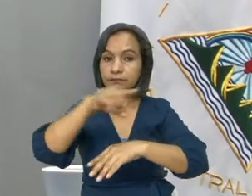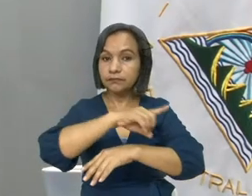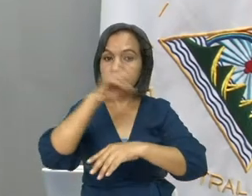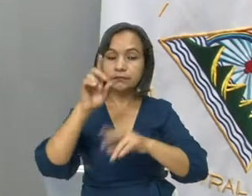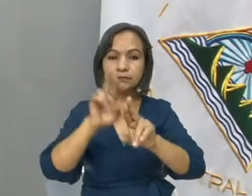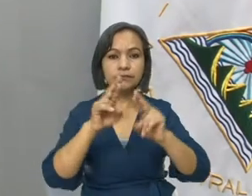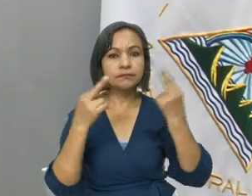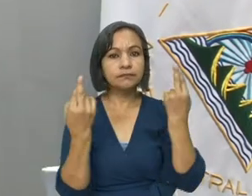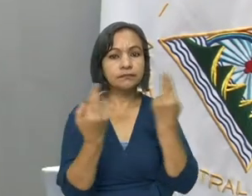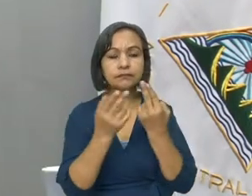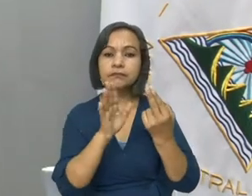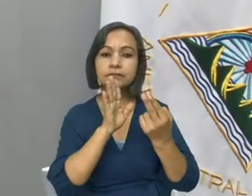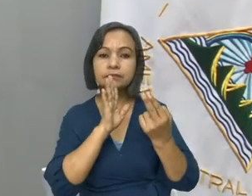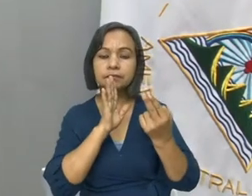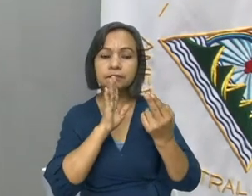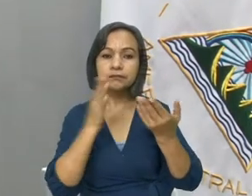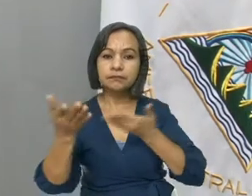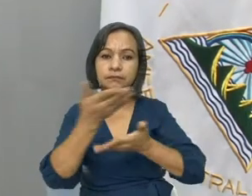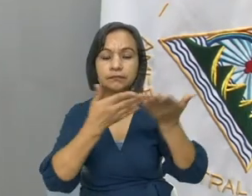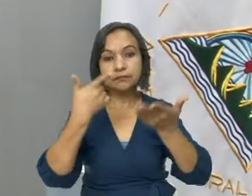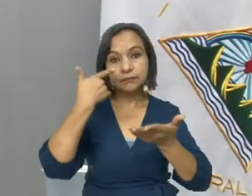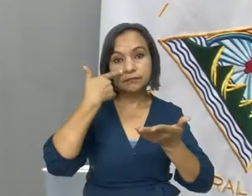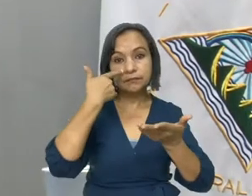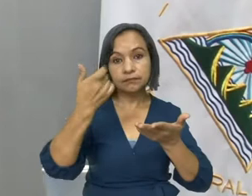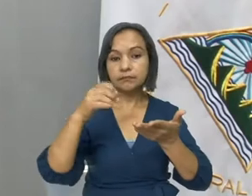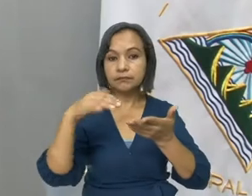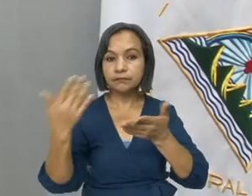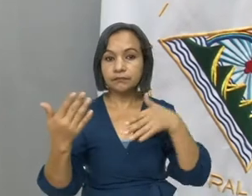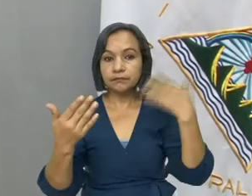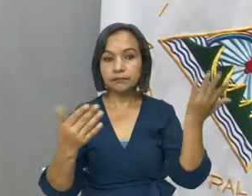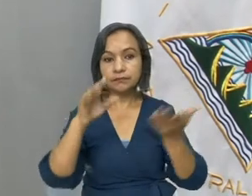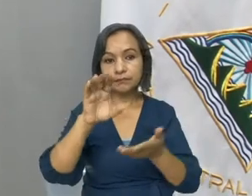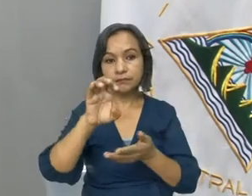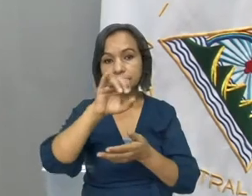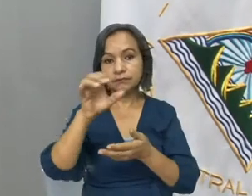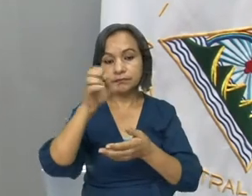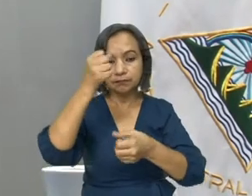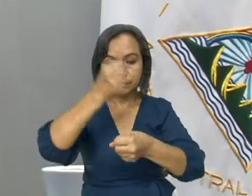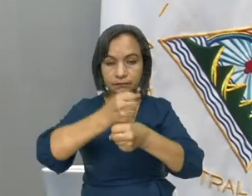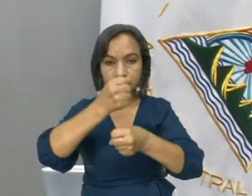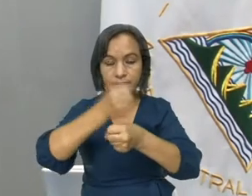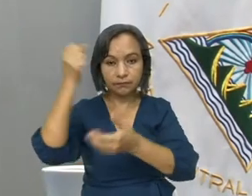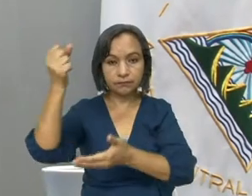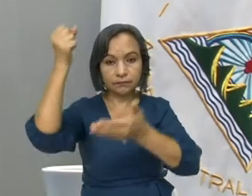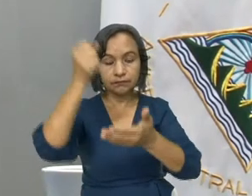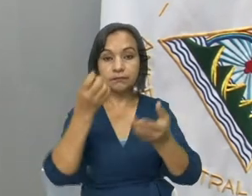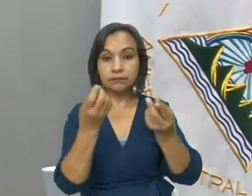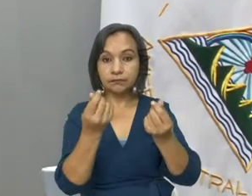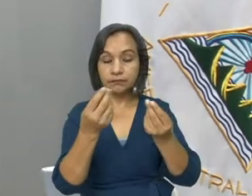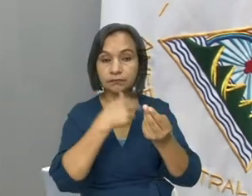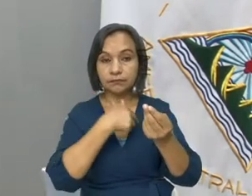encuentro, pues, sostendremos una conversación que nos permitirá conocer cuáles serán estos ejes de trabajo del Fondo de Inversión Social de Emergencia